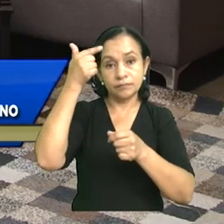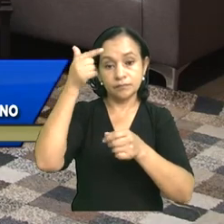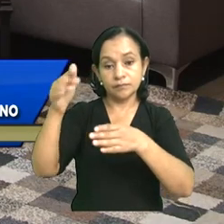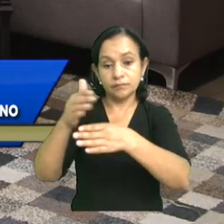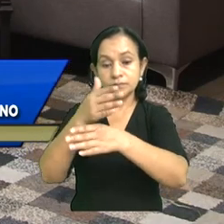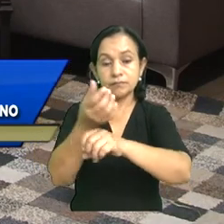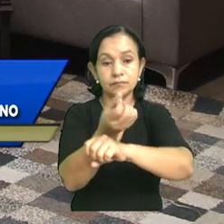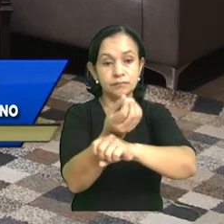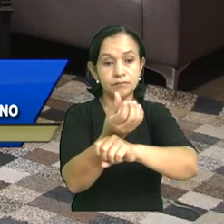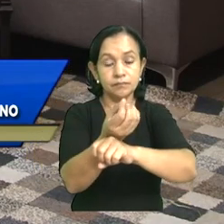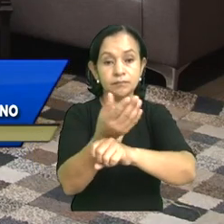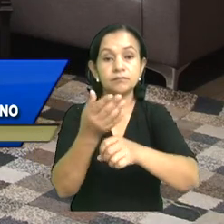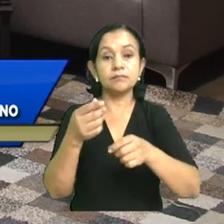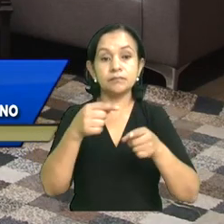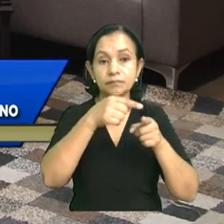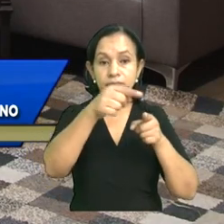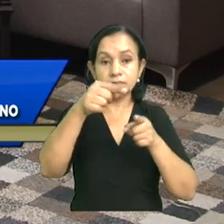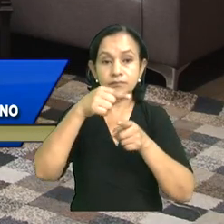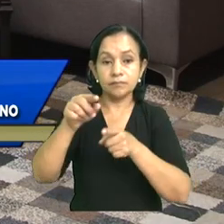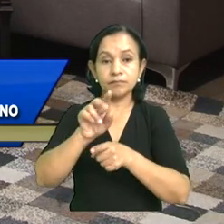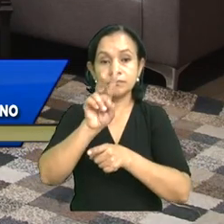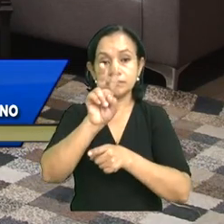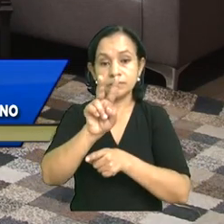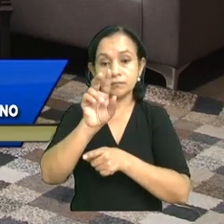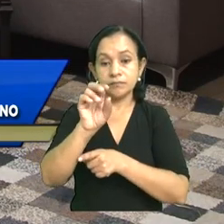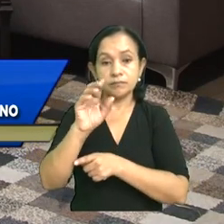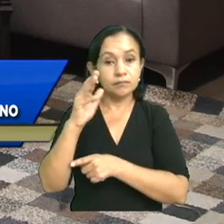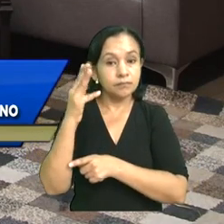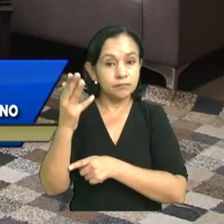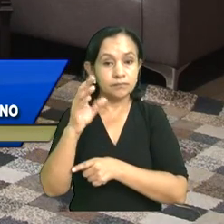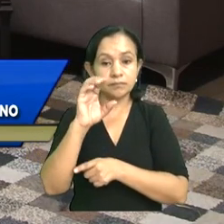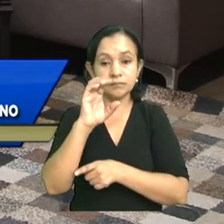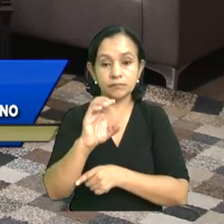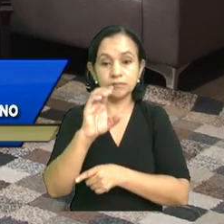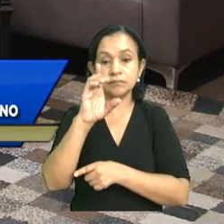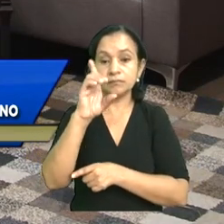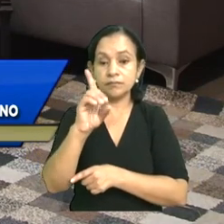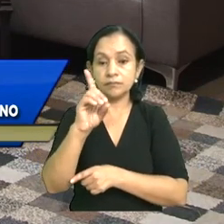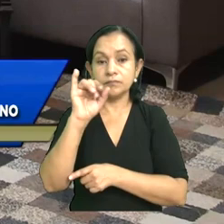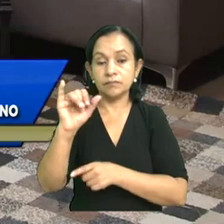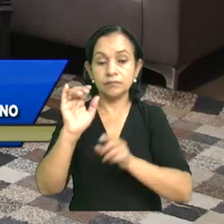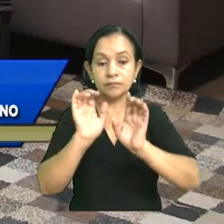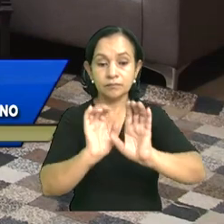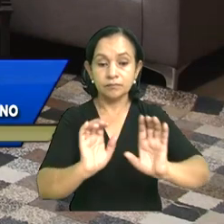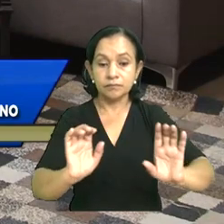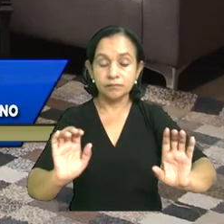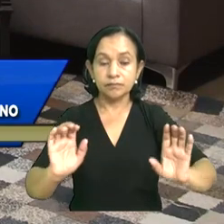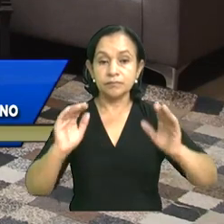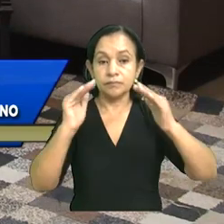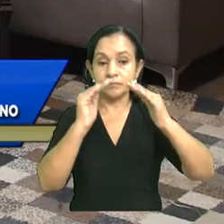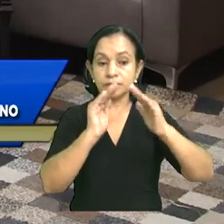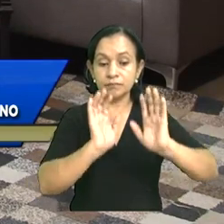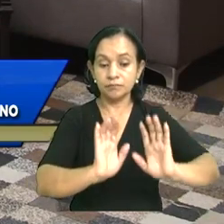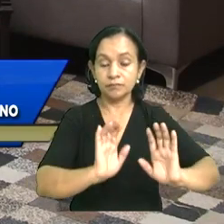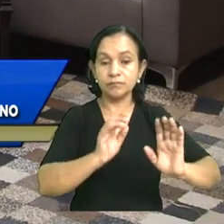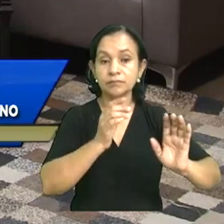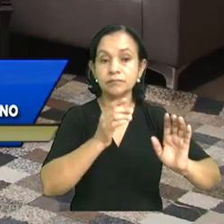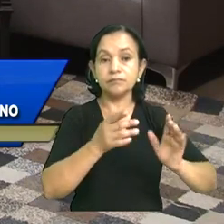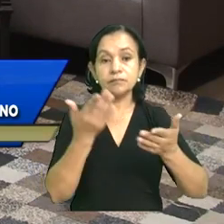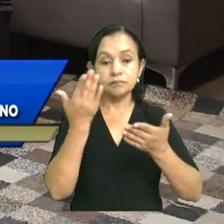locales. Sí, sí. Nosotros tenemos 209 centros de desarrollo infantil que están siendo administrados por los gobiernos locales